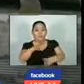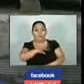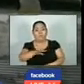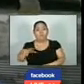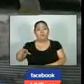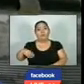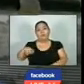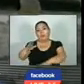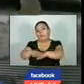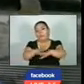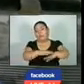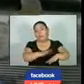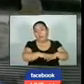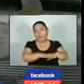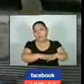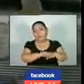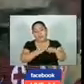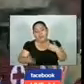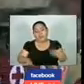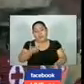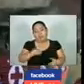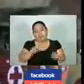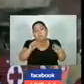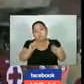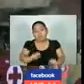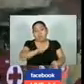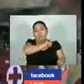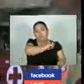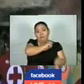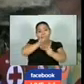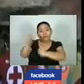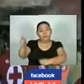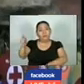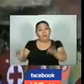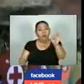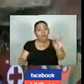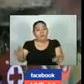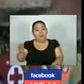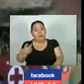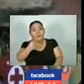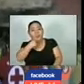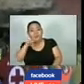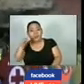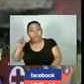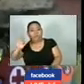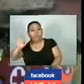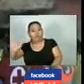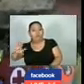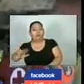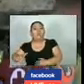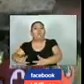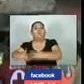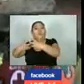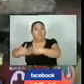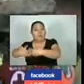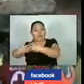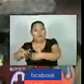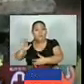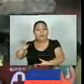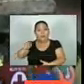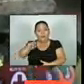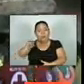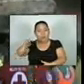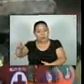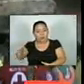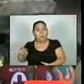víctimas anunciaron que estudian presentar demandas judiciales contra la compañía Hellenic Train y contra el